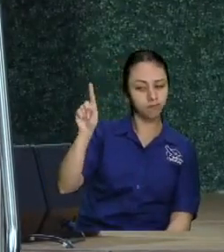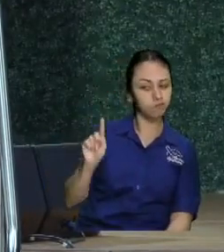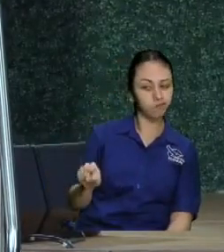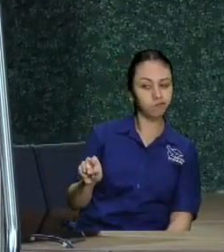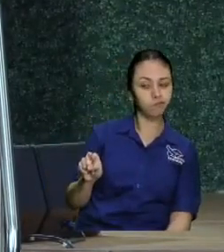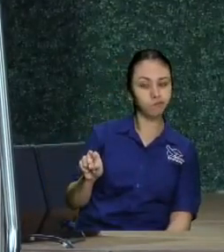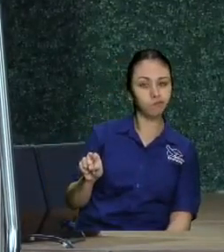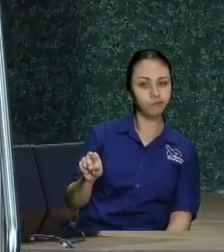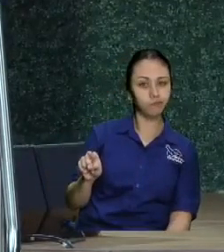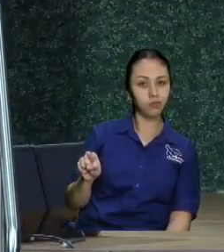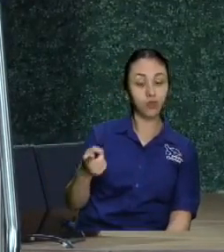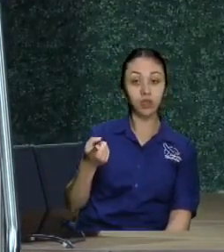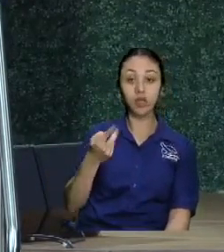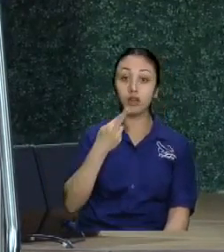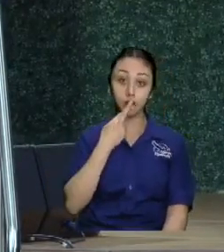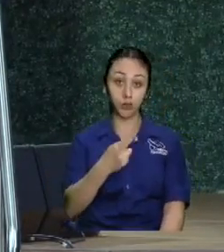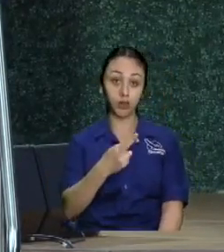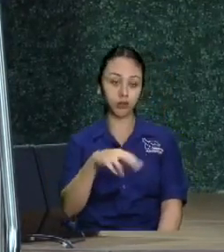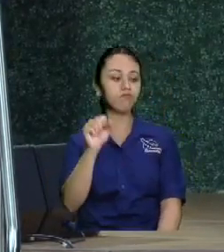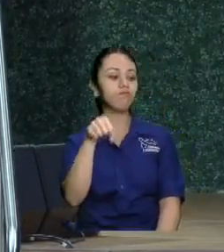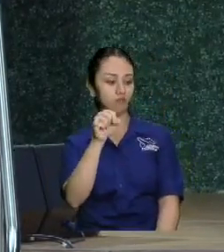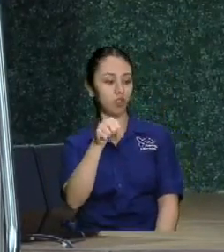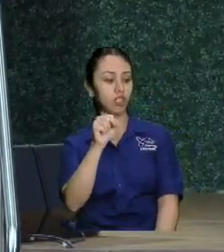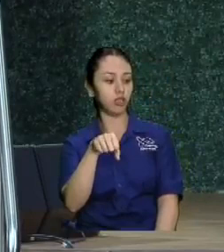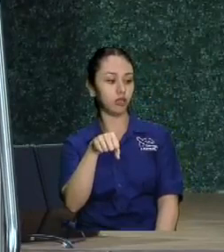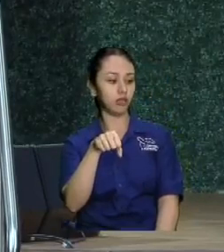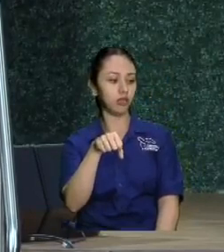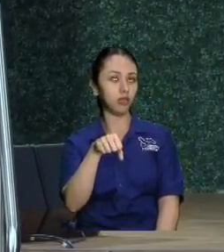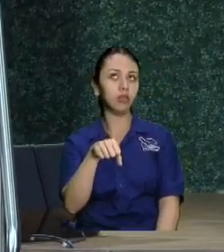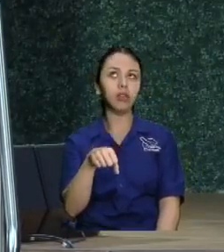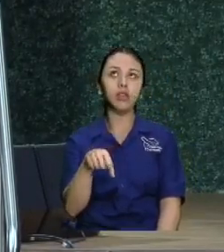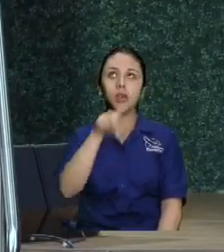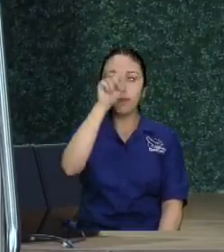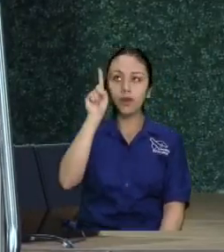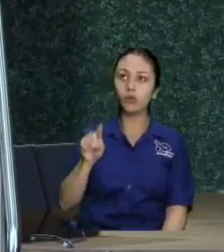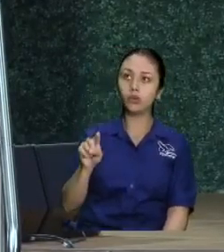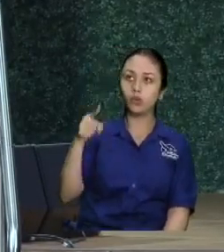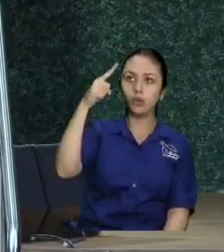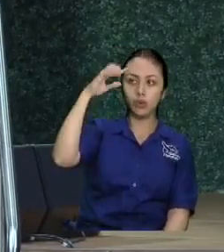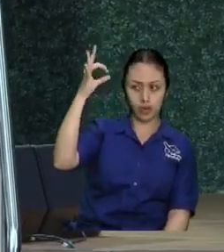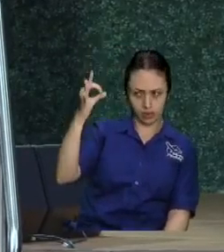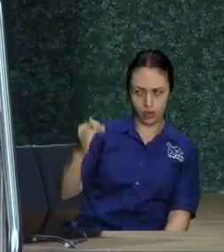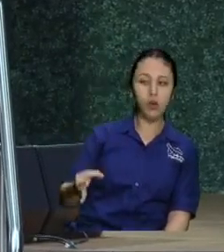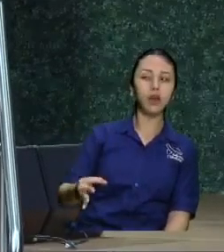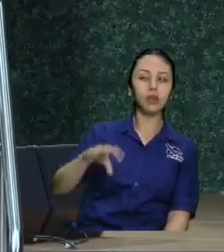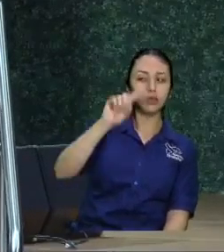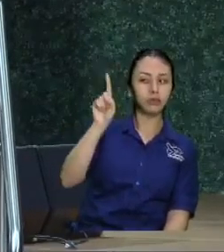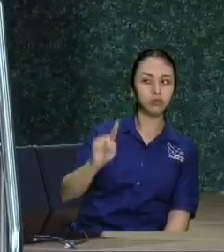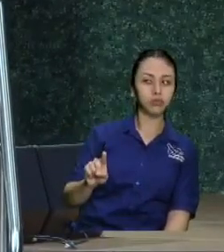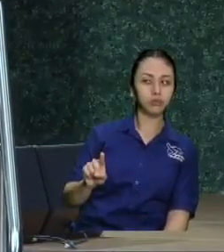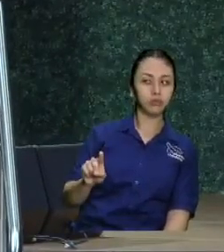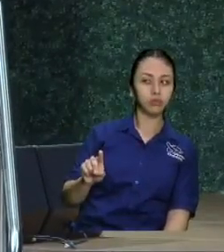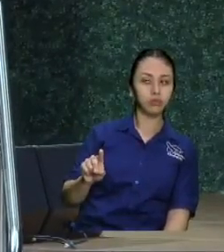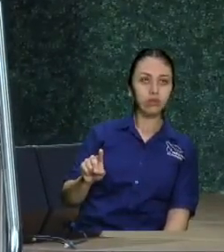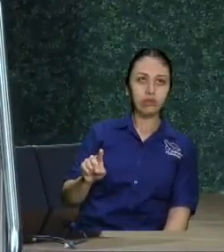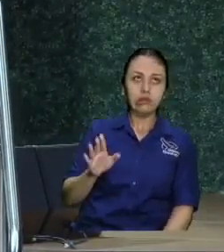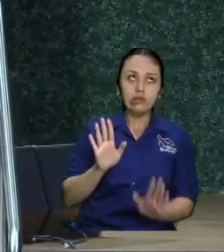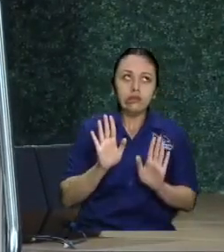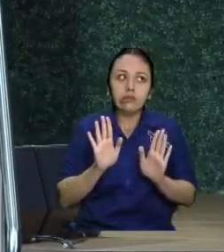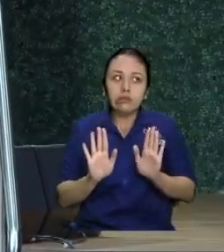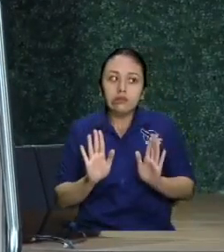Sí sabe. ¿Y está de acuerdo? Le dije. Ya no me contestó yo así. No, le dije, no te la puedo